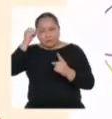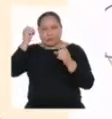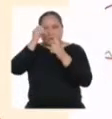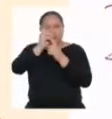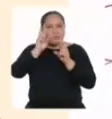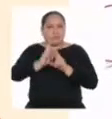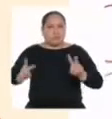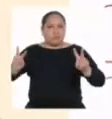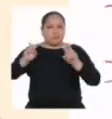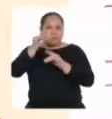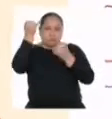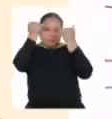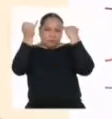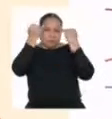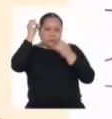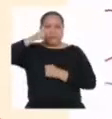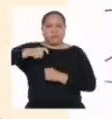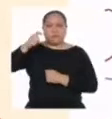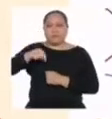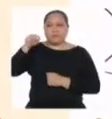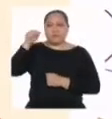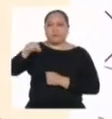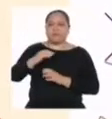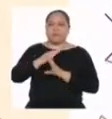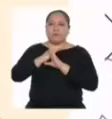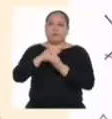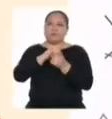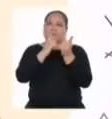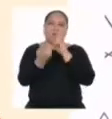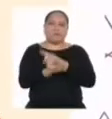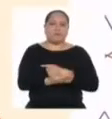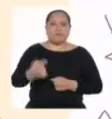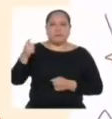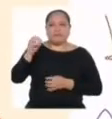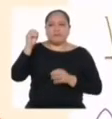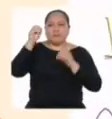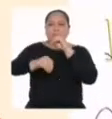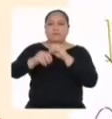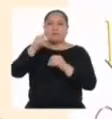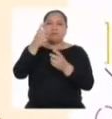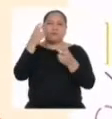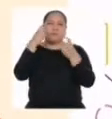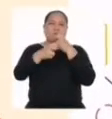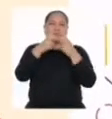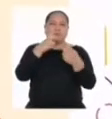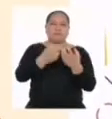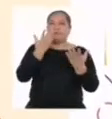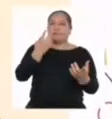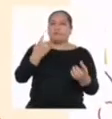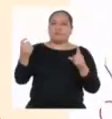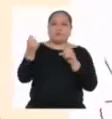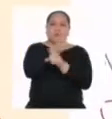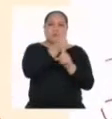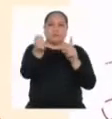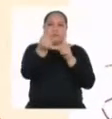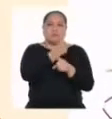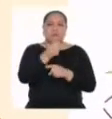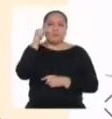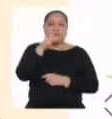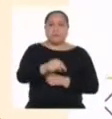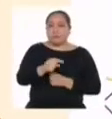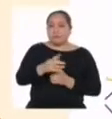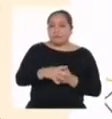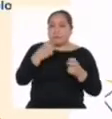objetivos, valores, creencias o necesidades son contradictorios, creándose una situación que podría derivar en violencia. En materia